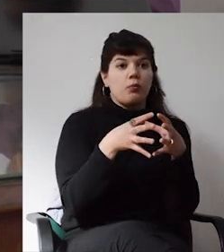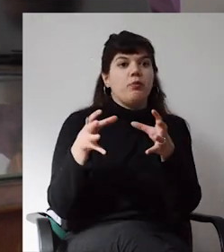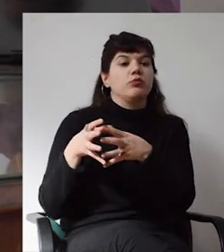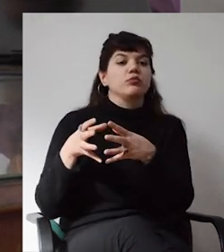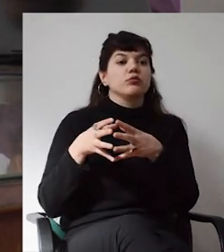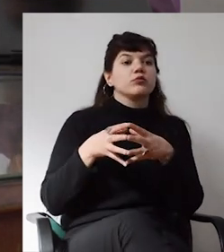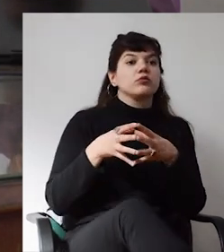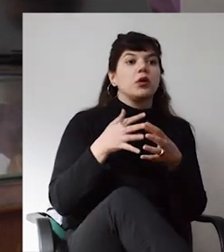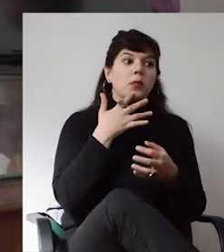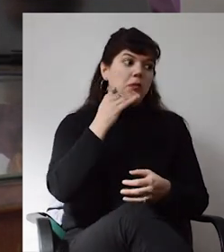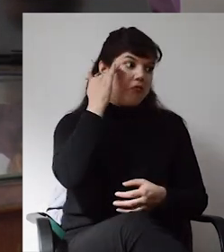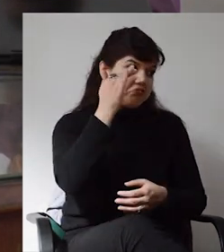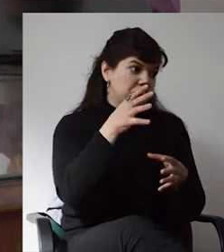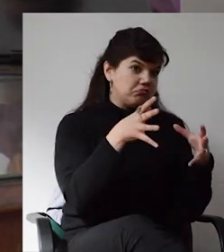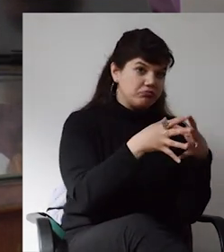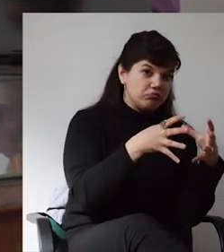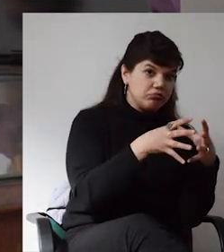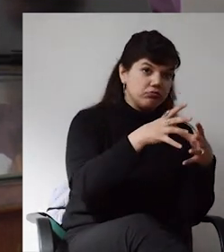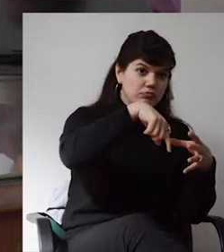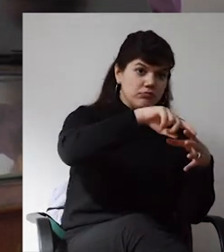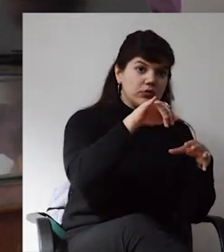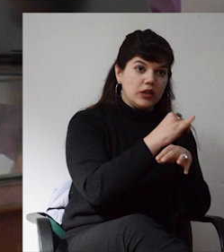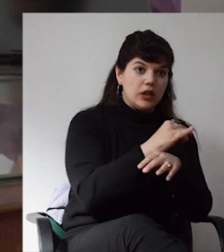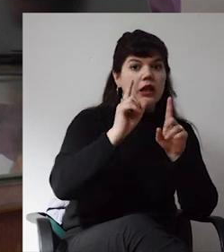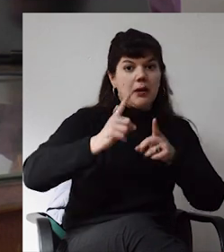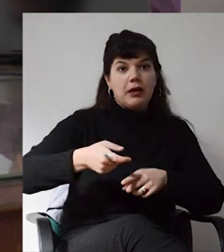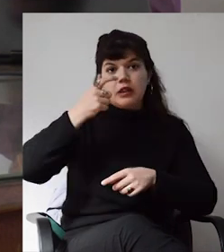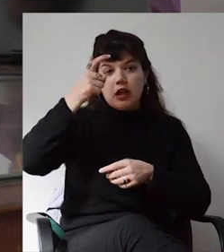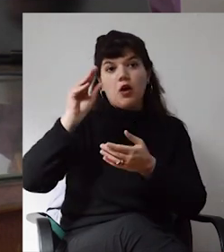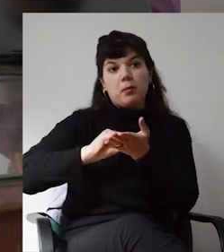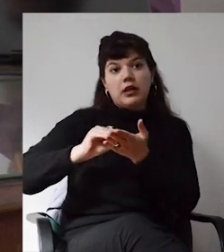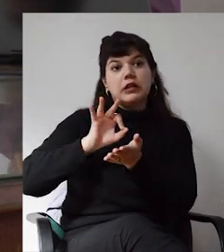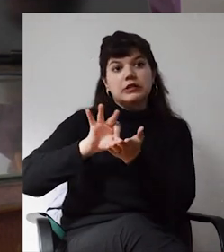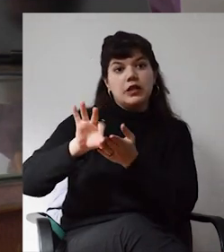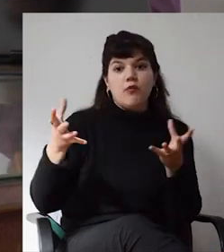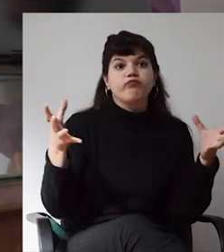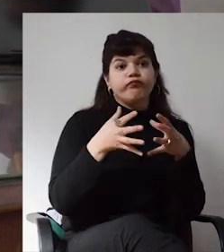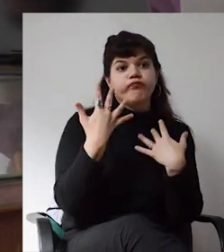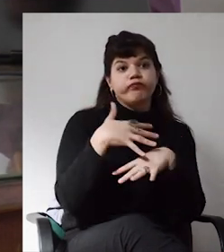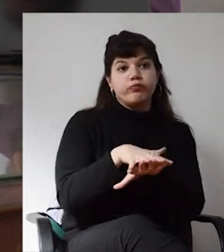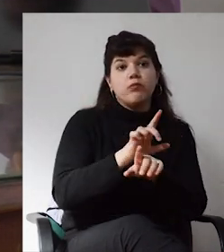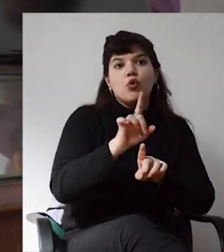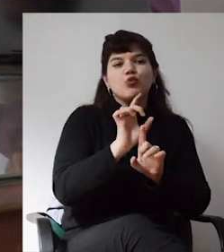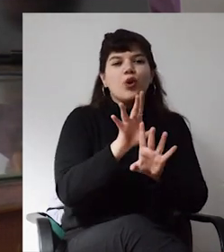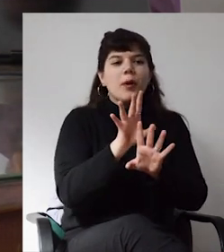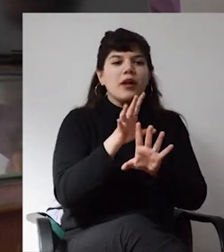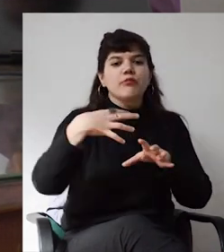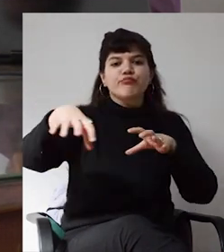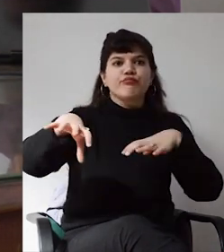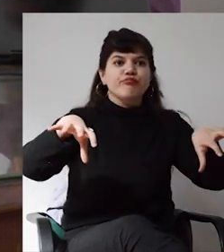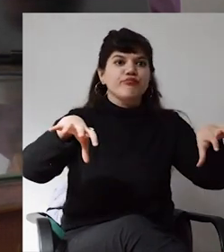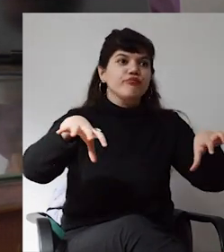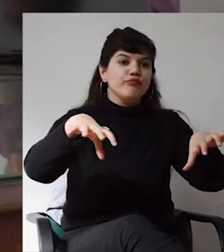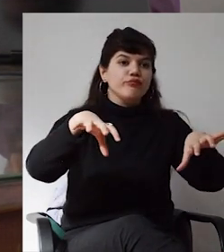estos, ¿no? Docente, académico y técnico, administrativo y servicio. Que no sea una delegación de,